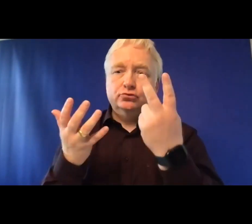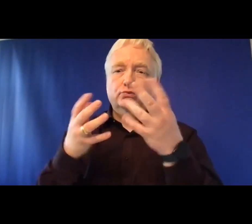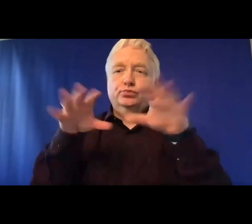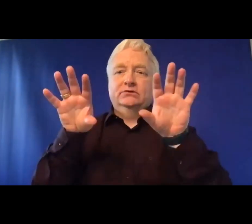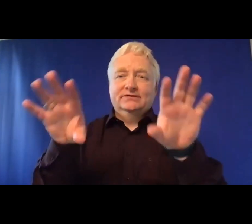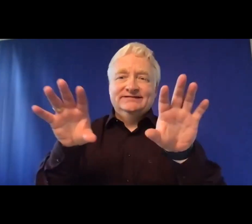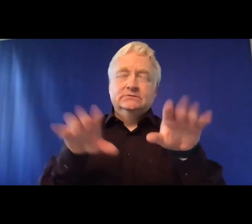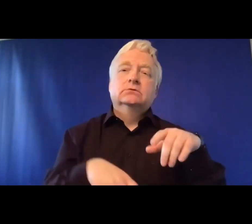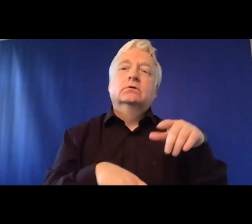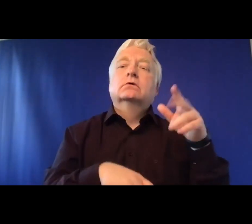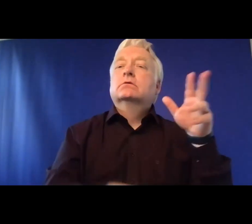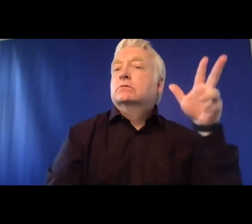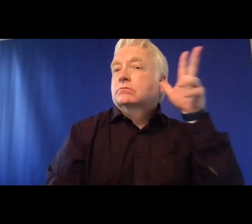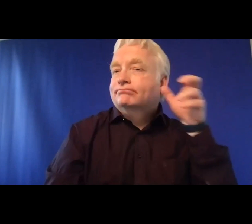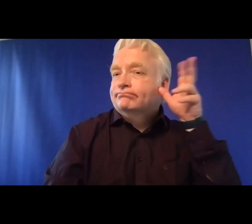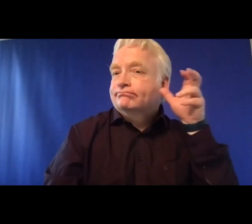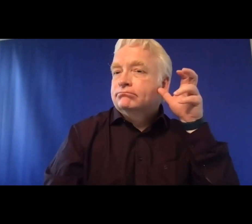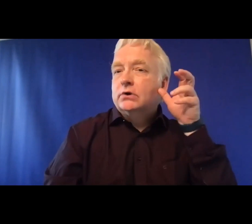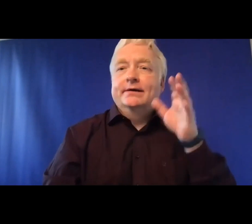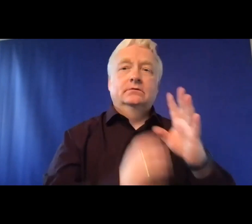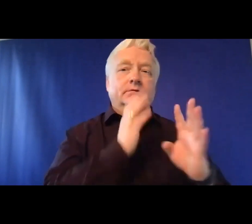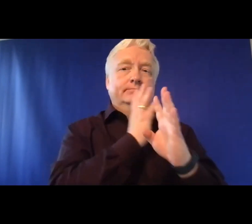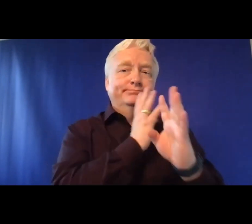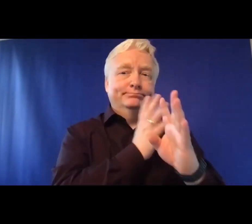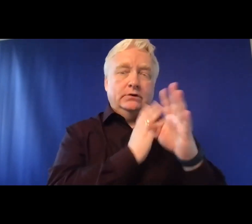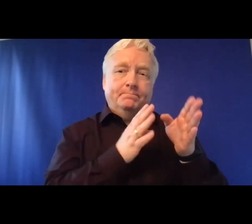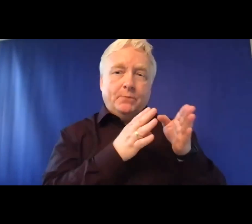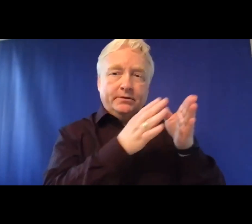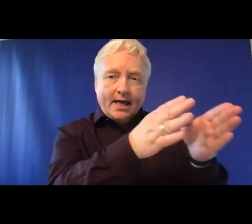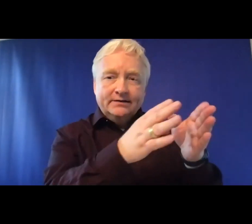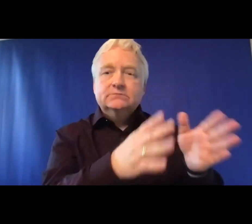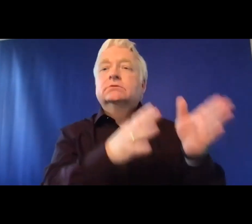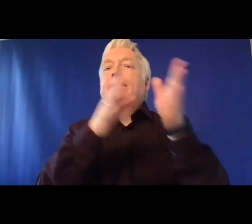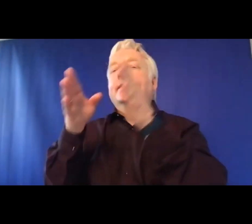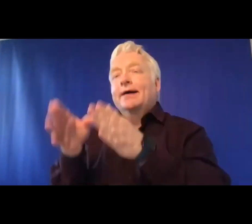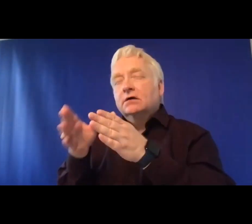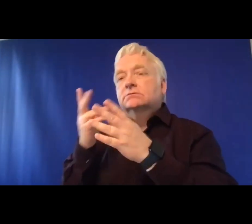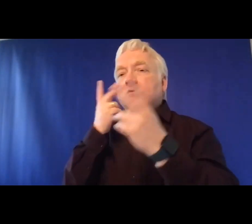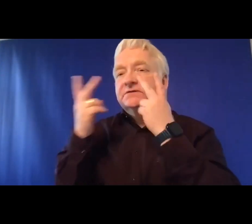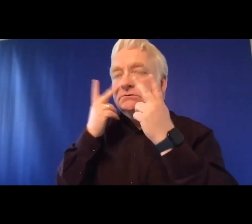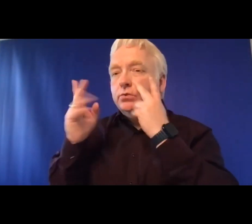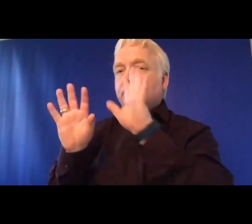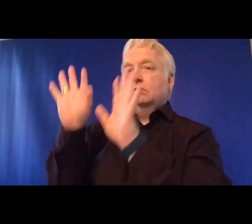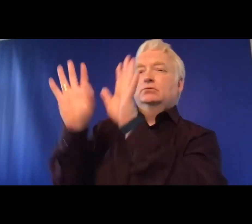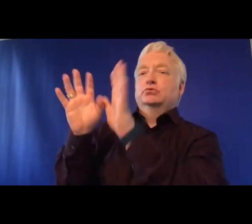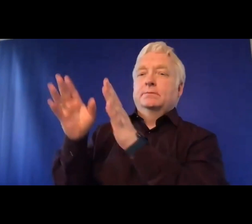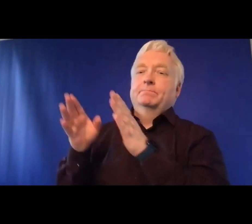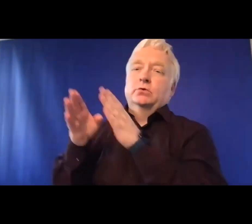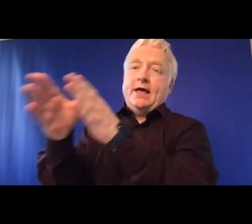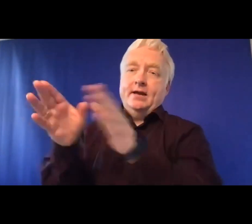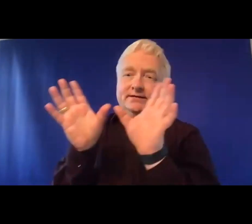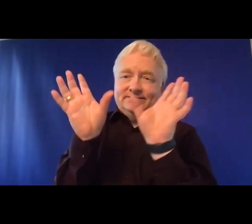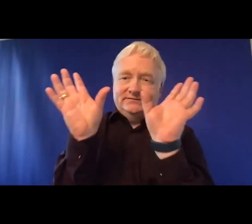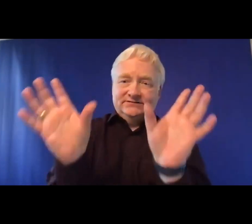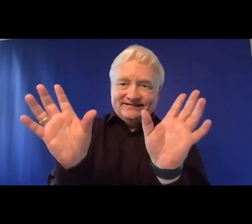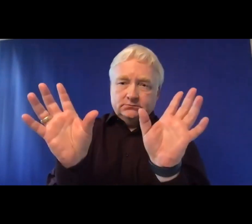me refiero a la manera de percibir y producir esa lengua. Es decir, existe la modalidad auditiva y oral,